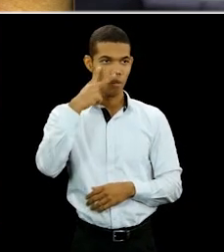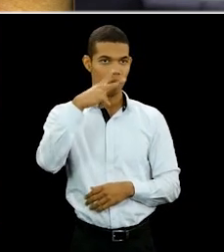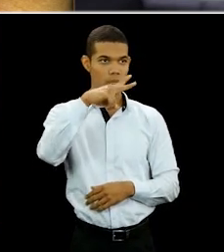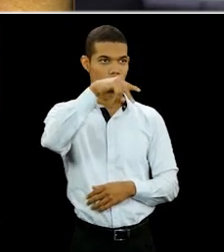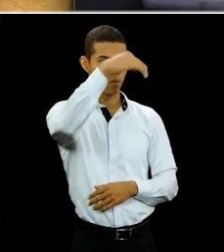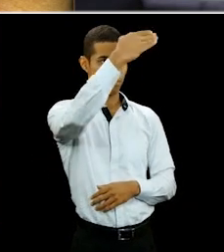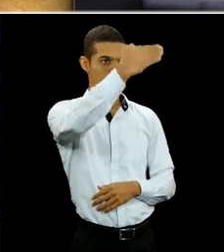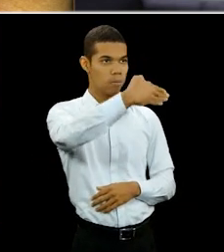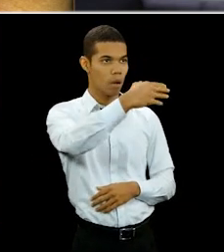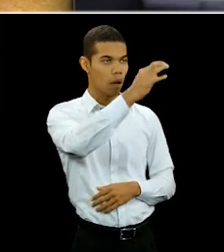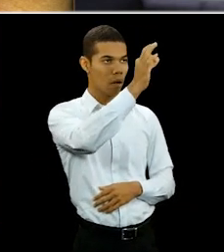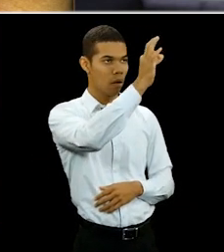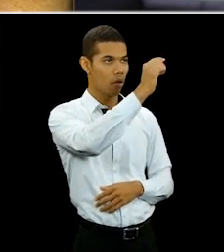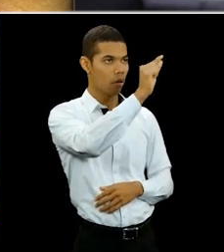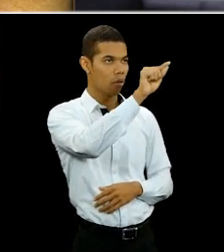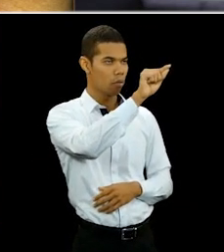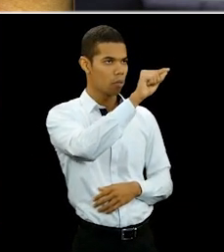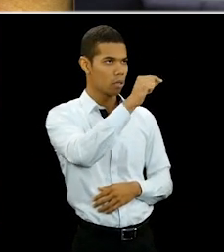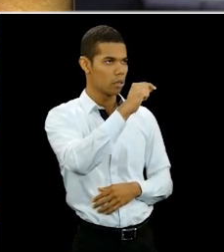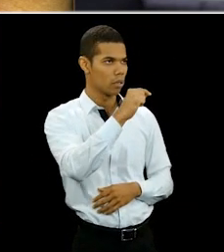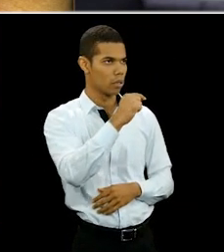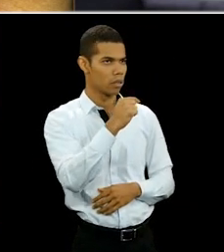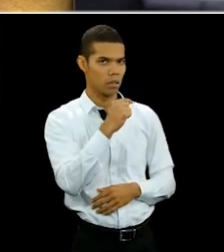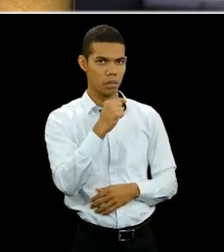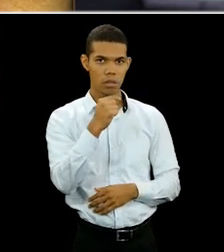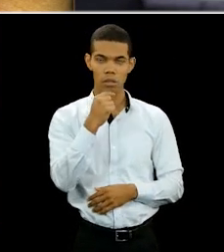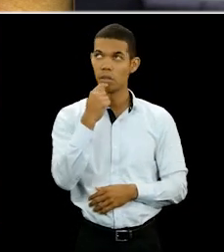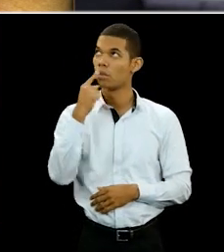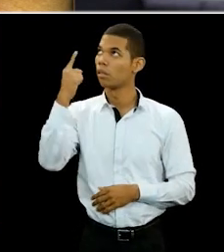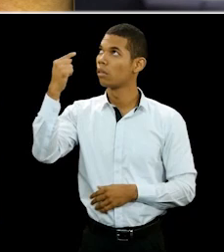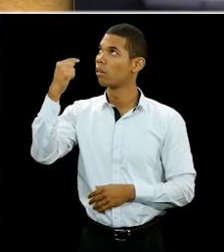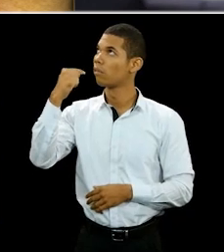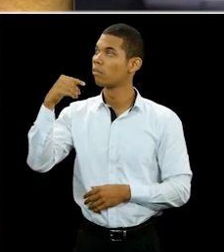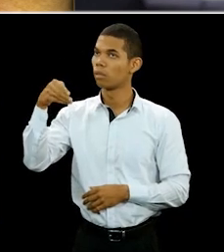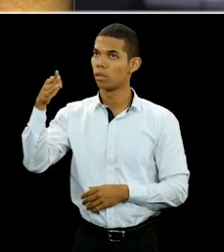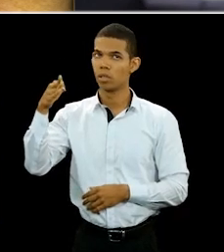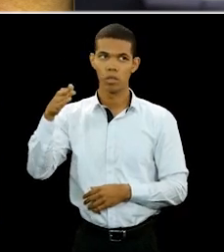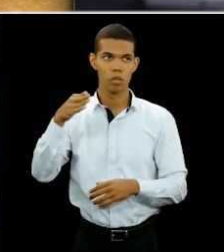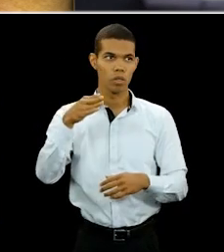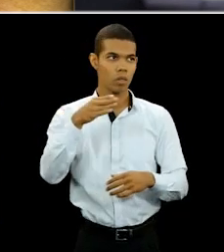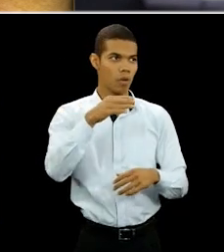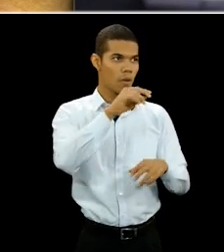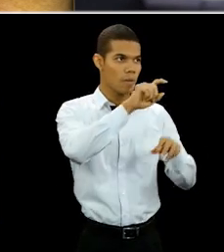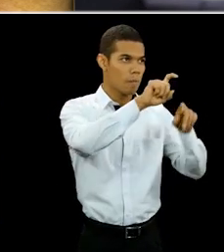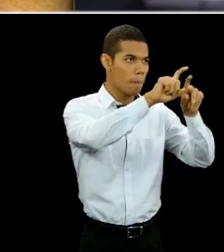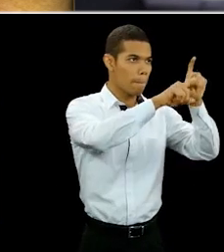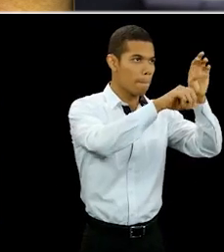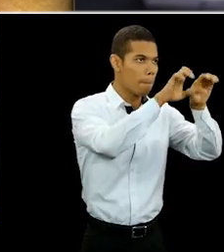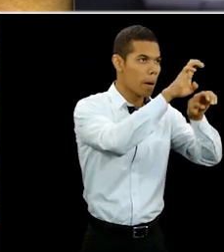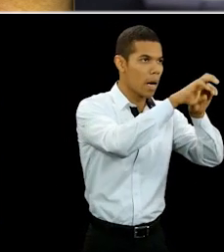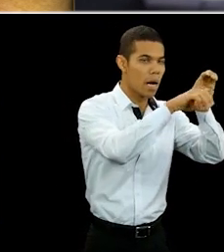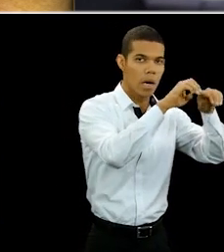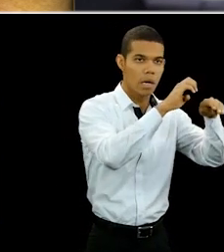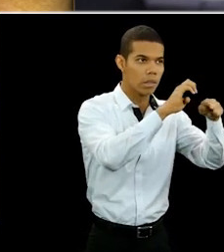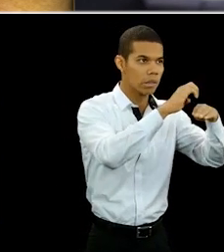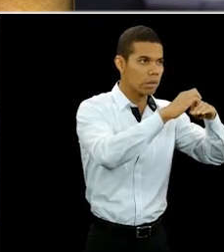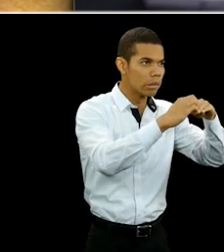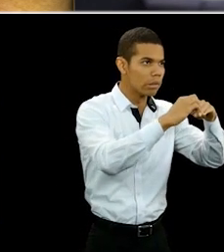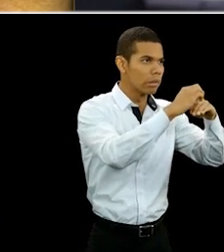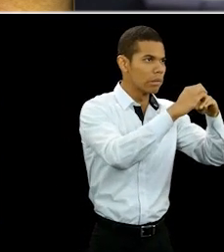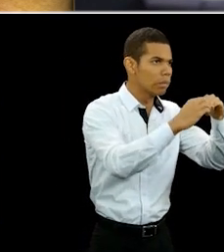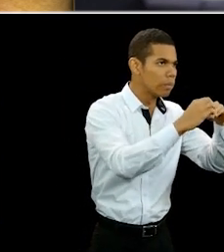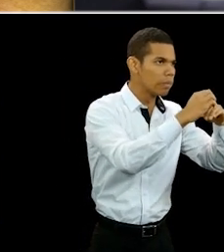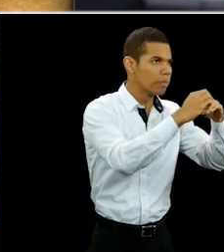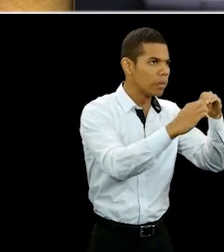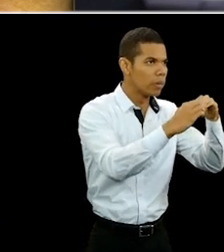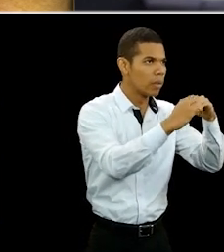agujero verso 8 y me dijo hijo de hombre caba ahora en la pared y cavé en la pared Y he aquí una puerta y me